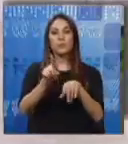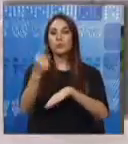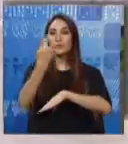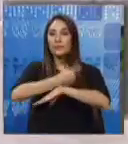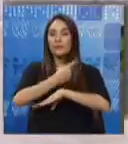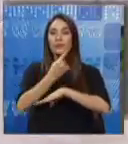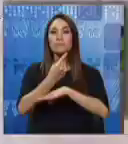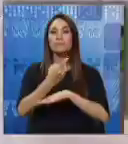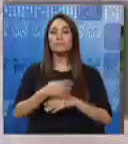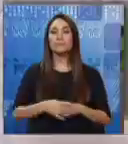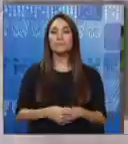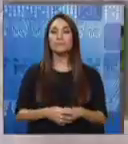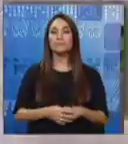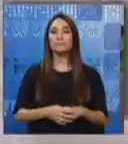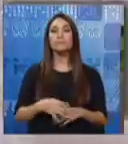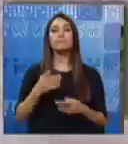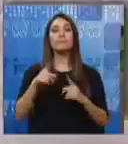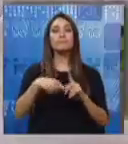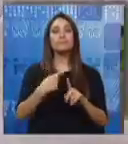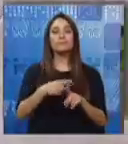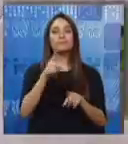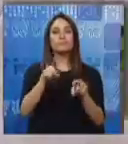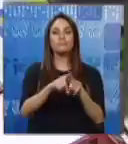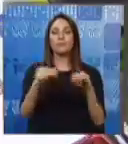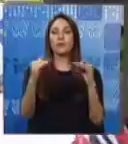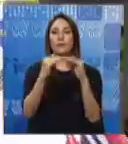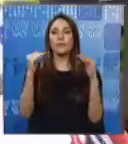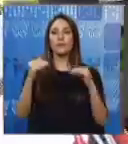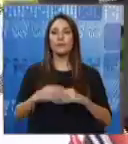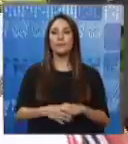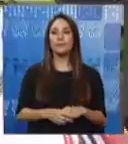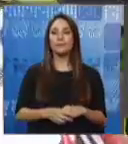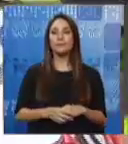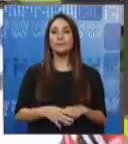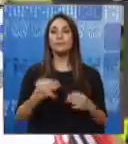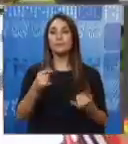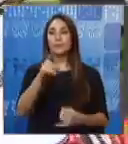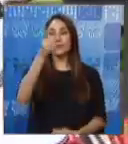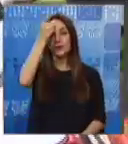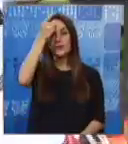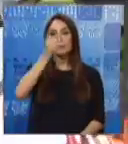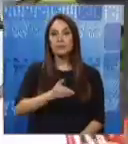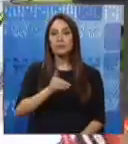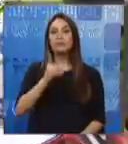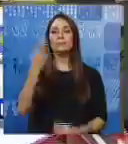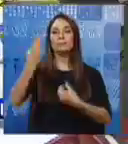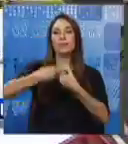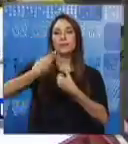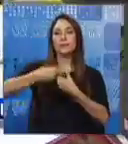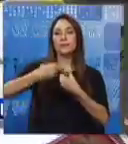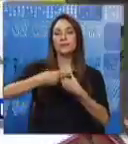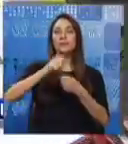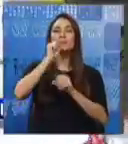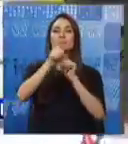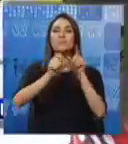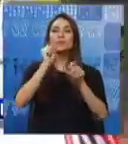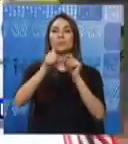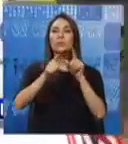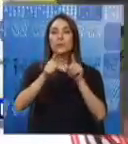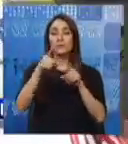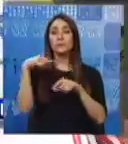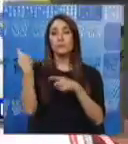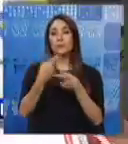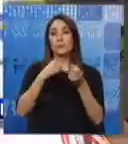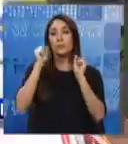elecciones generales. Prevé ser paralelo. La decisión en este caso de Alianza País ha sido participar en la consulta. Nosotros lo